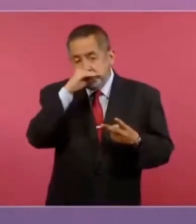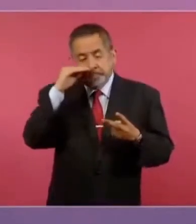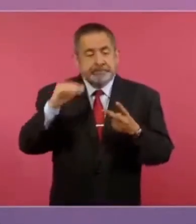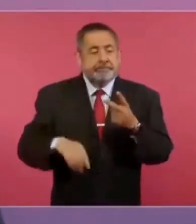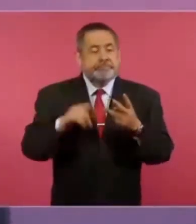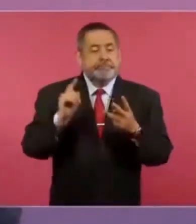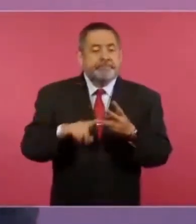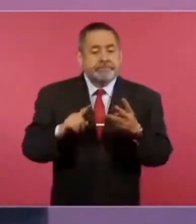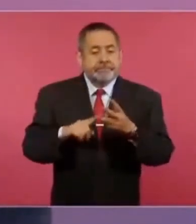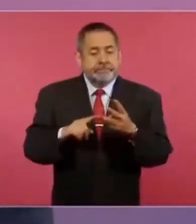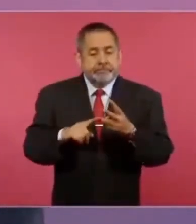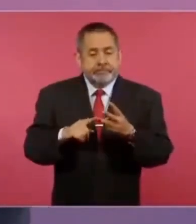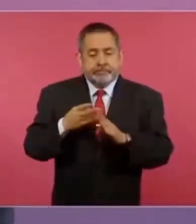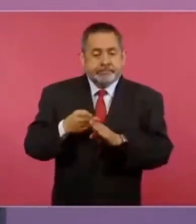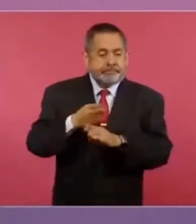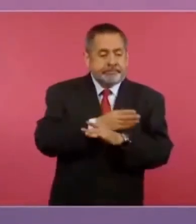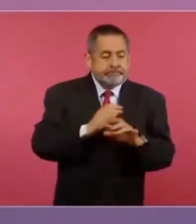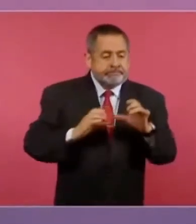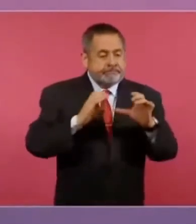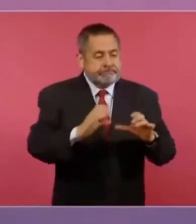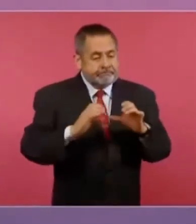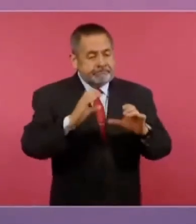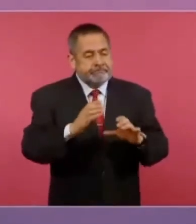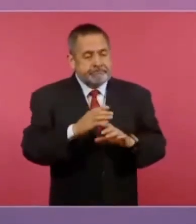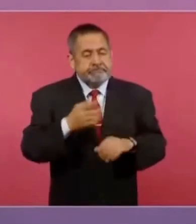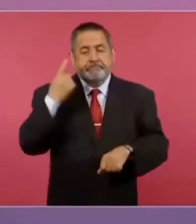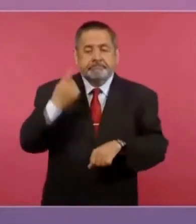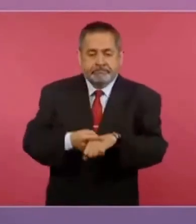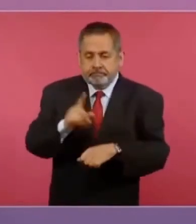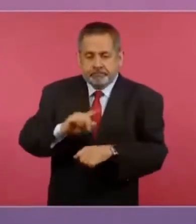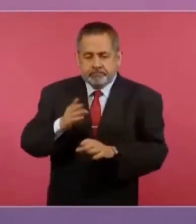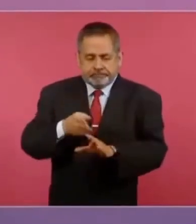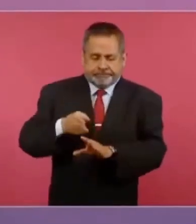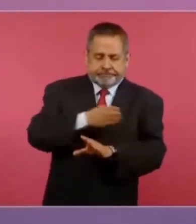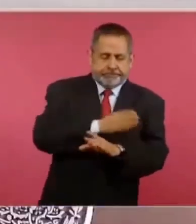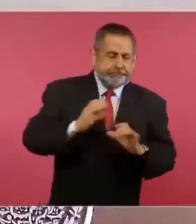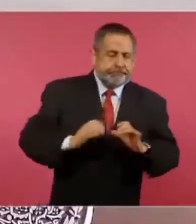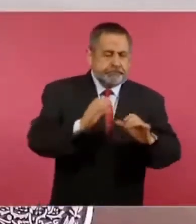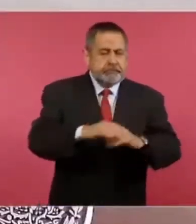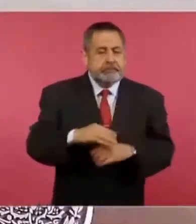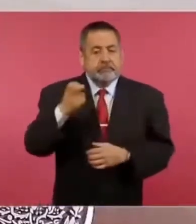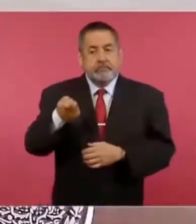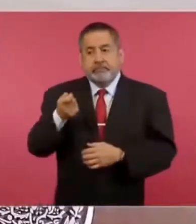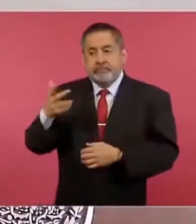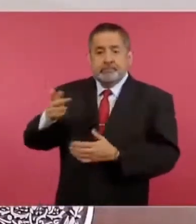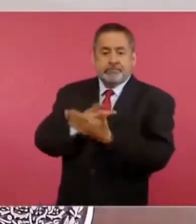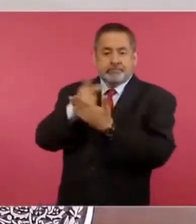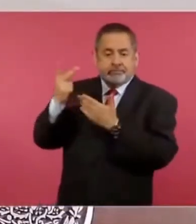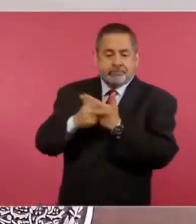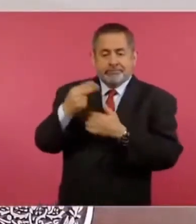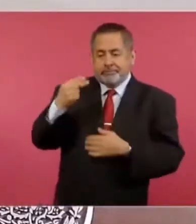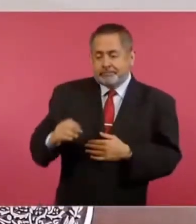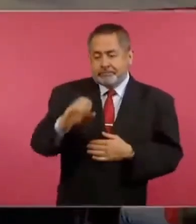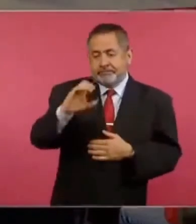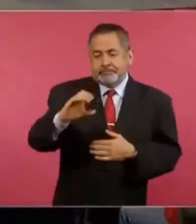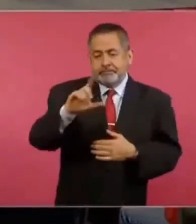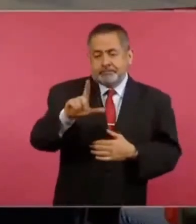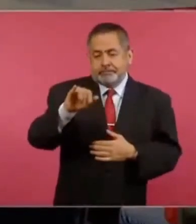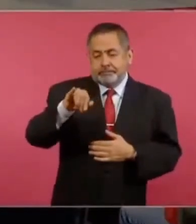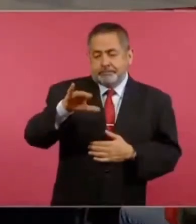y es preventiva, tiene un enfoque preventivo. Por eso la clínica es nuestra, este programa que hace 15